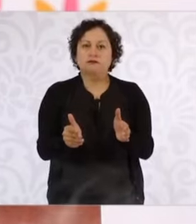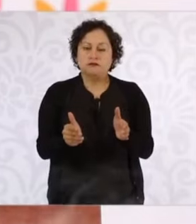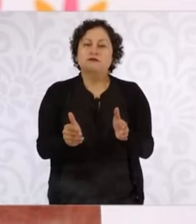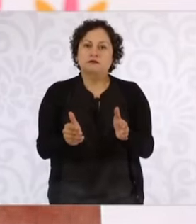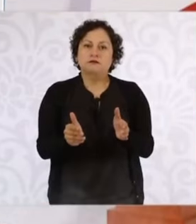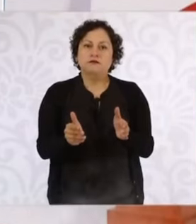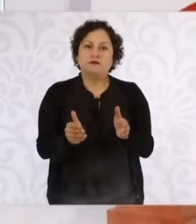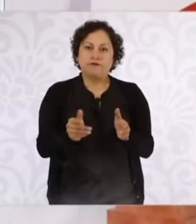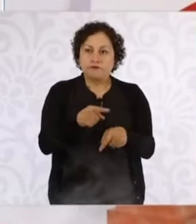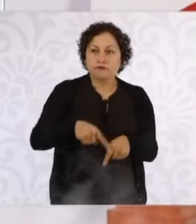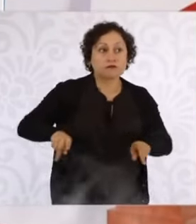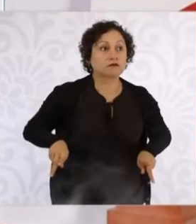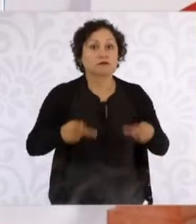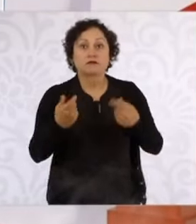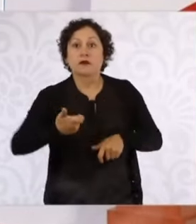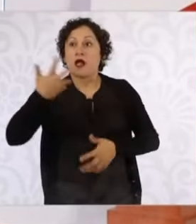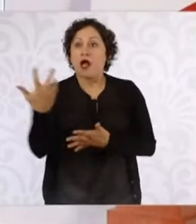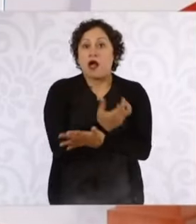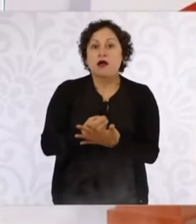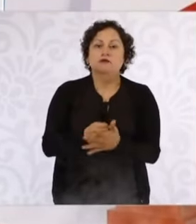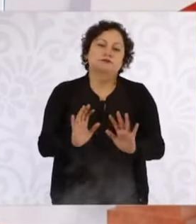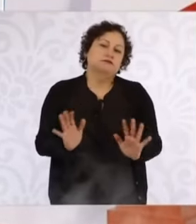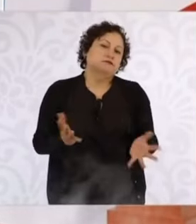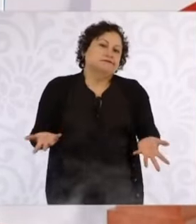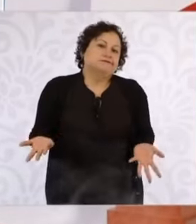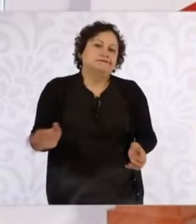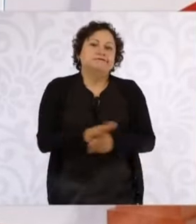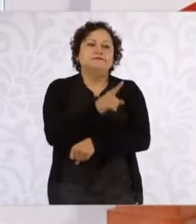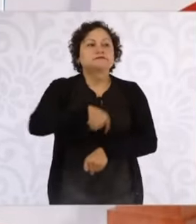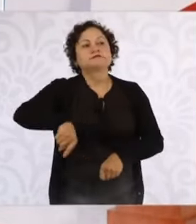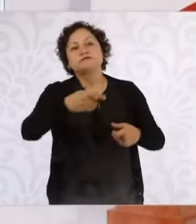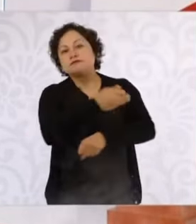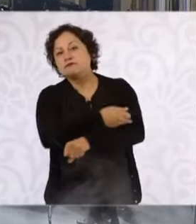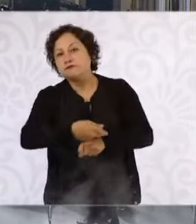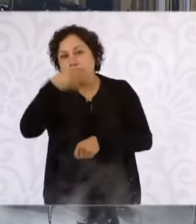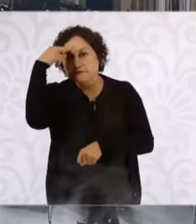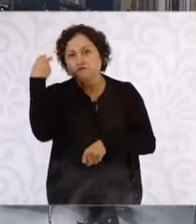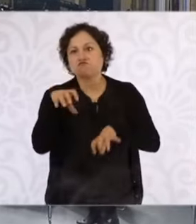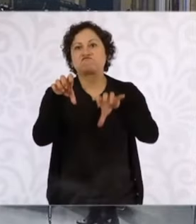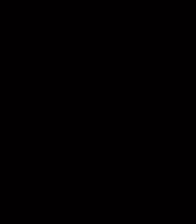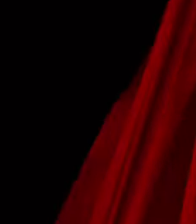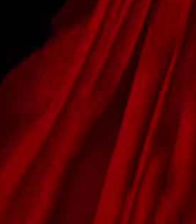no queremos que sea caro, porque entonces pues no va a tener accesibilidad a las familias en México.